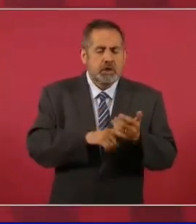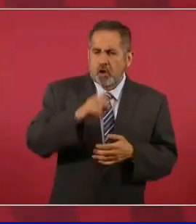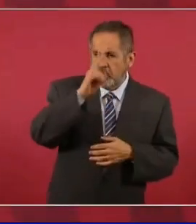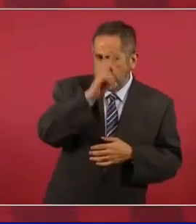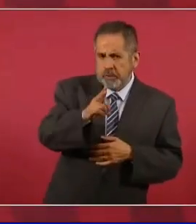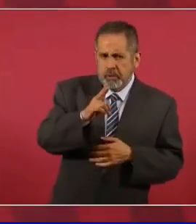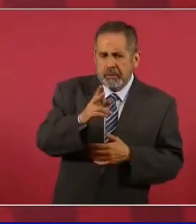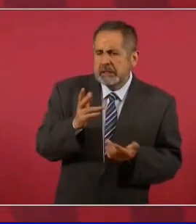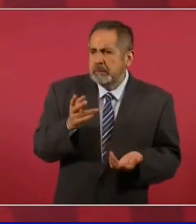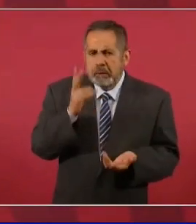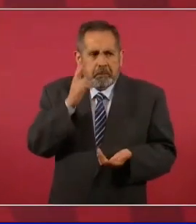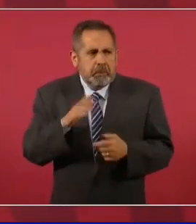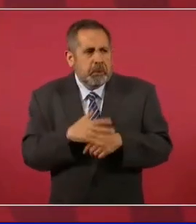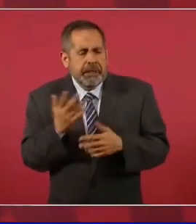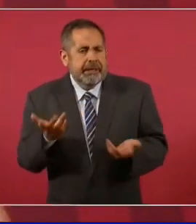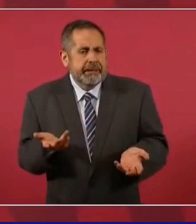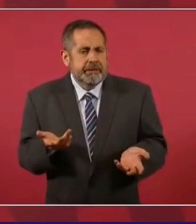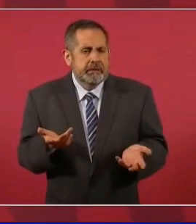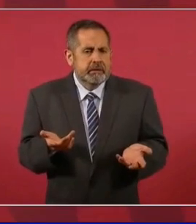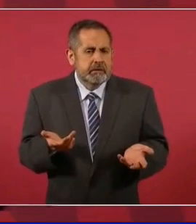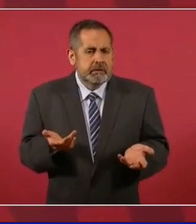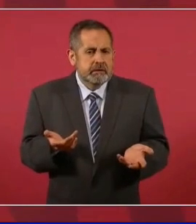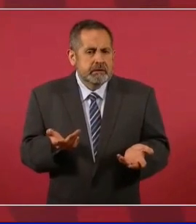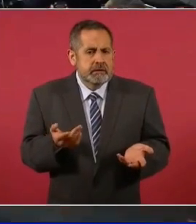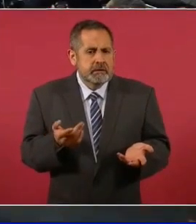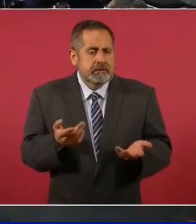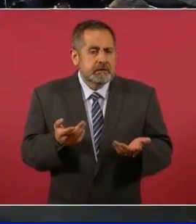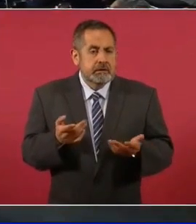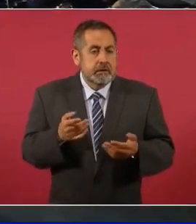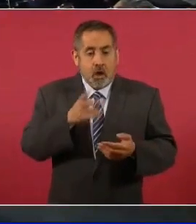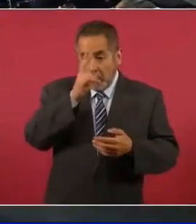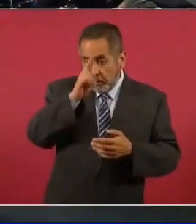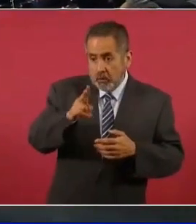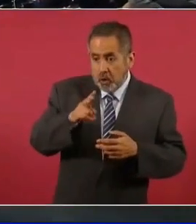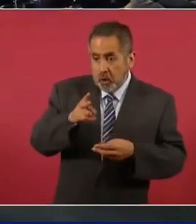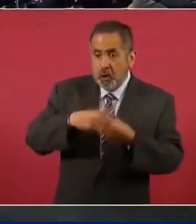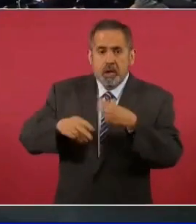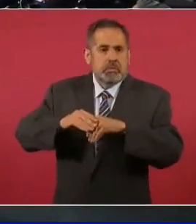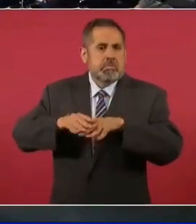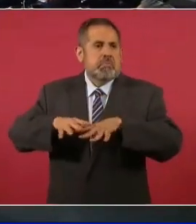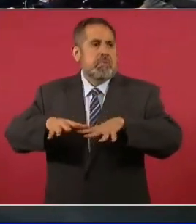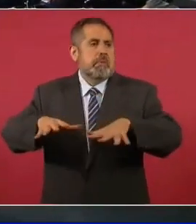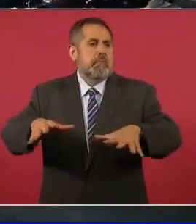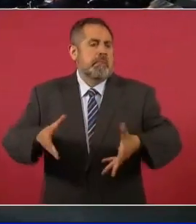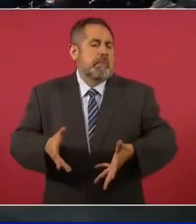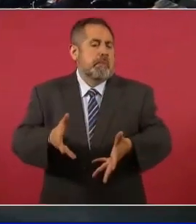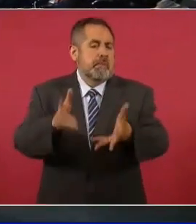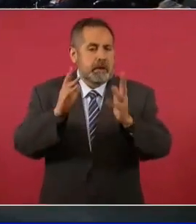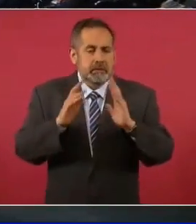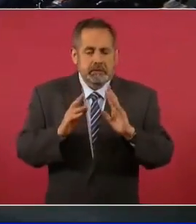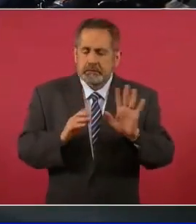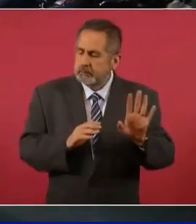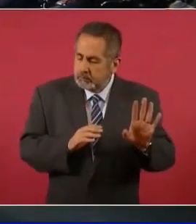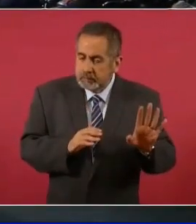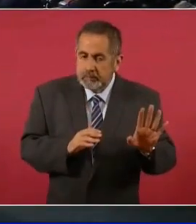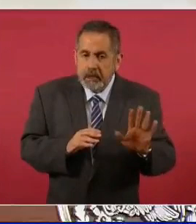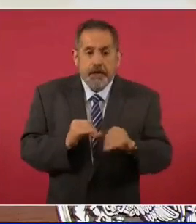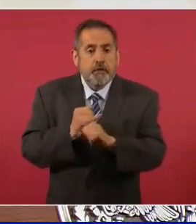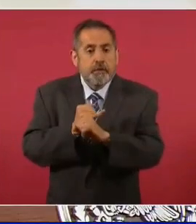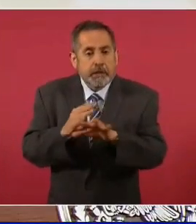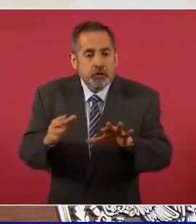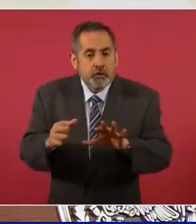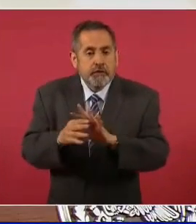sí y con ese hecho se estimula el consumo